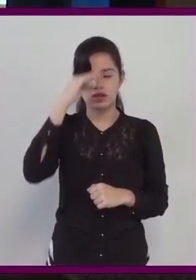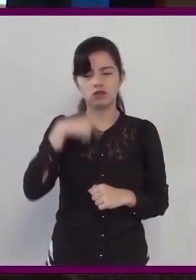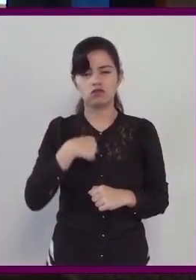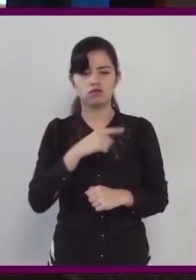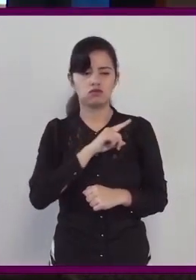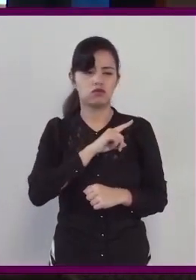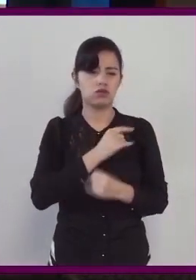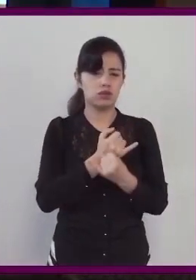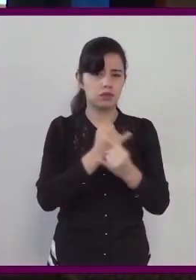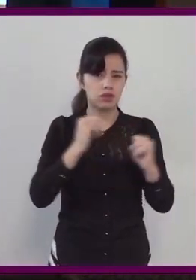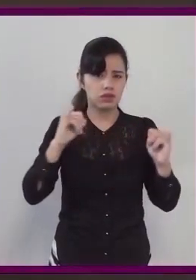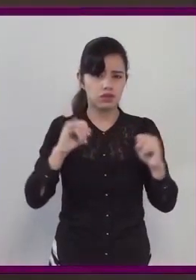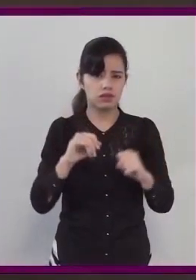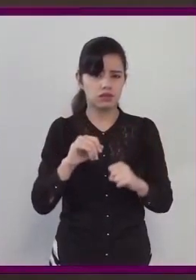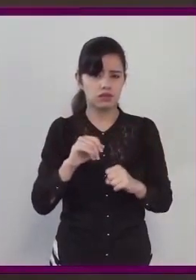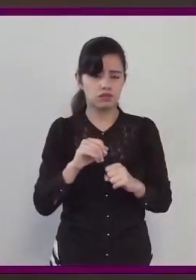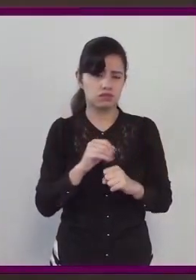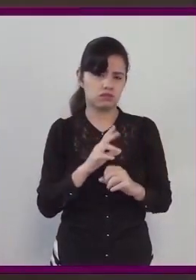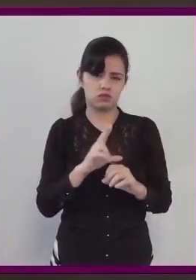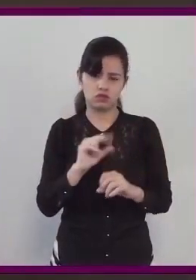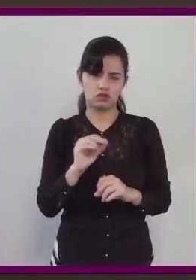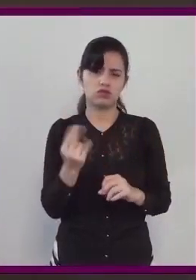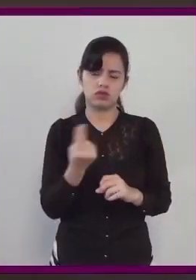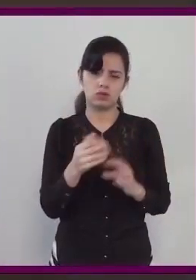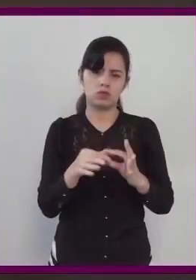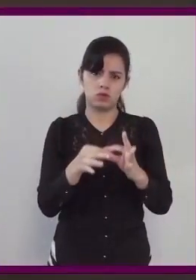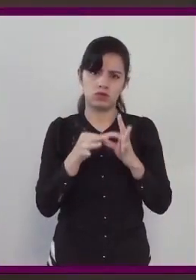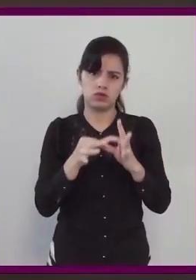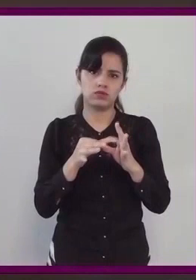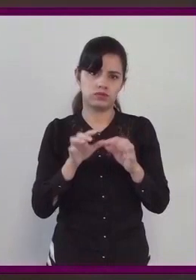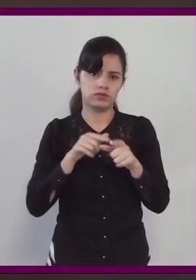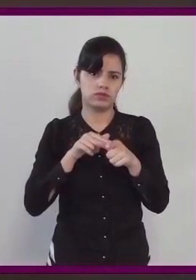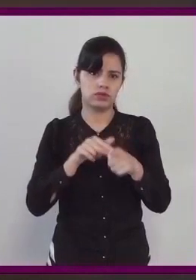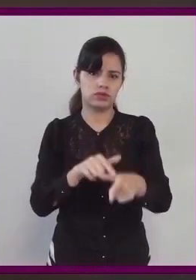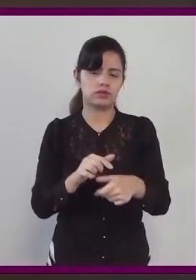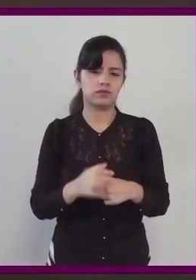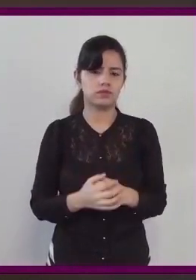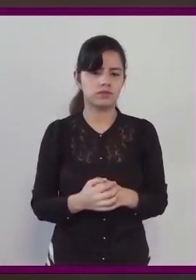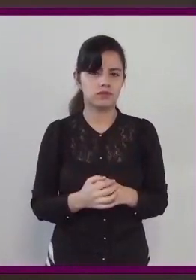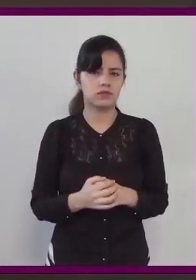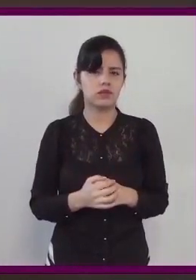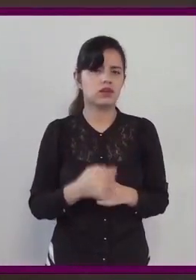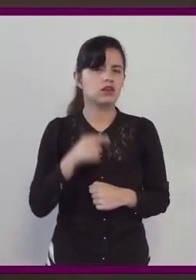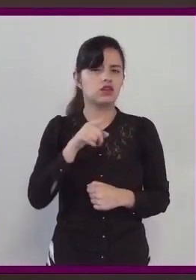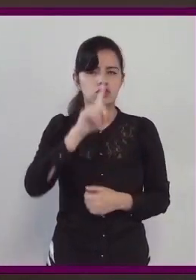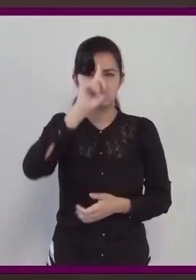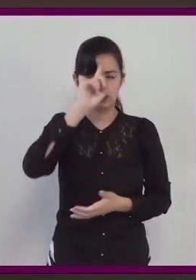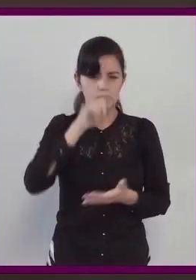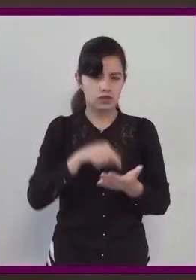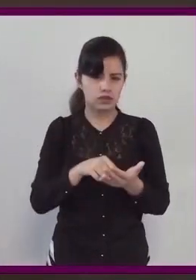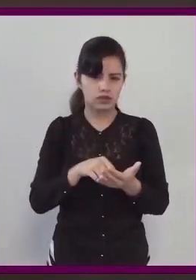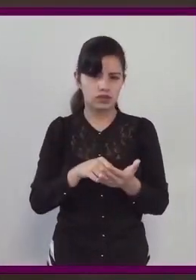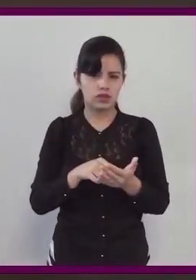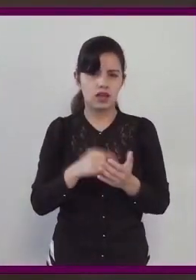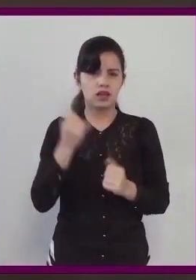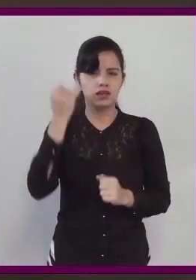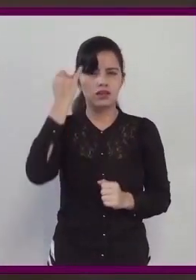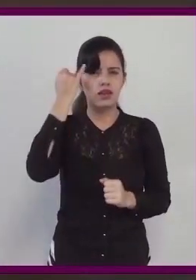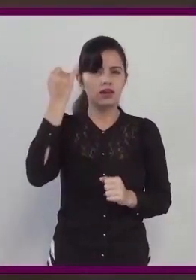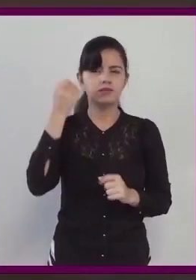que venimos hablando, ¿no? Alfonso, ¿y tú crees que esto que comentabas de la